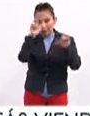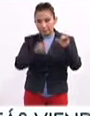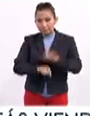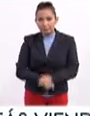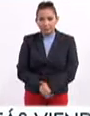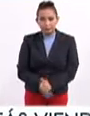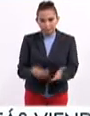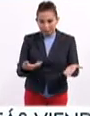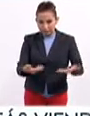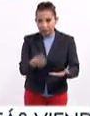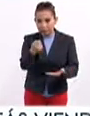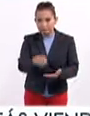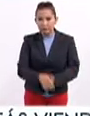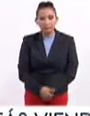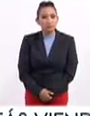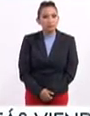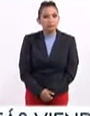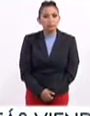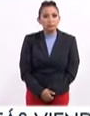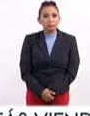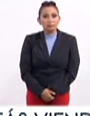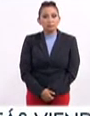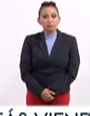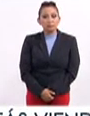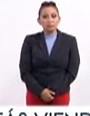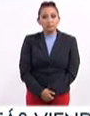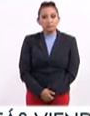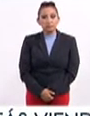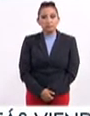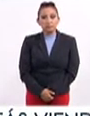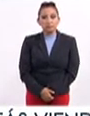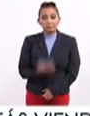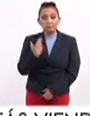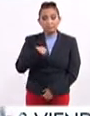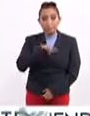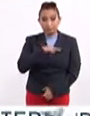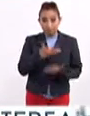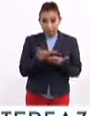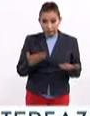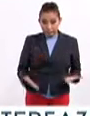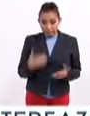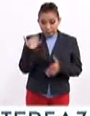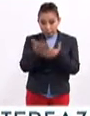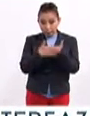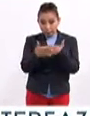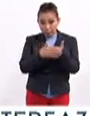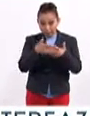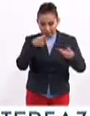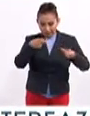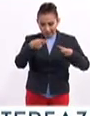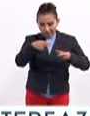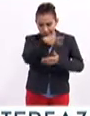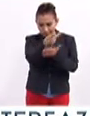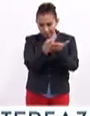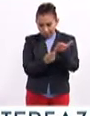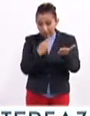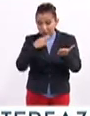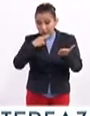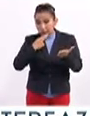país. Les presento los detalles. Vamos ahora a aplicar un plan